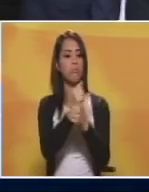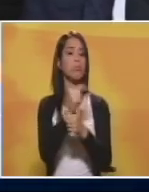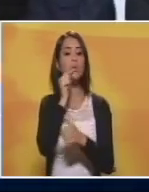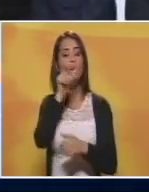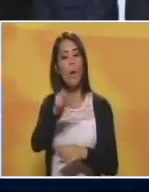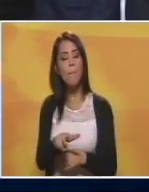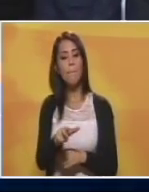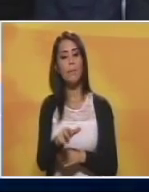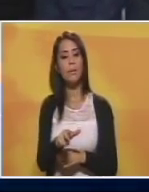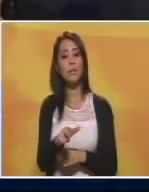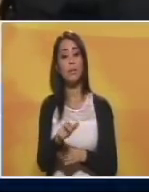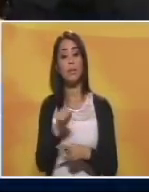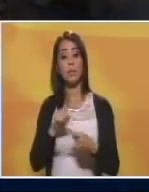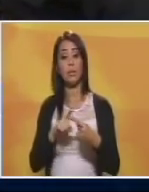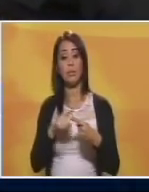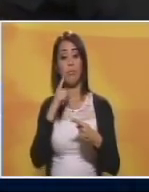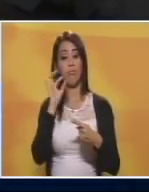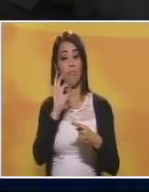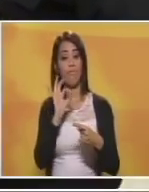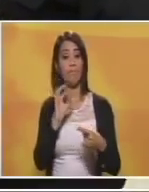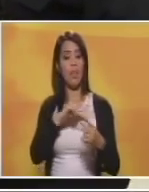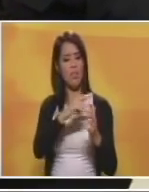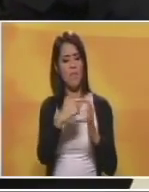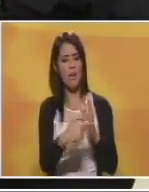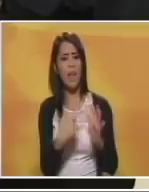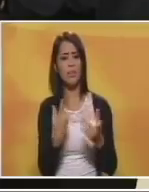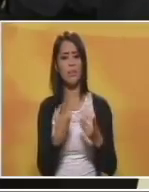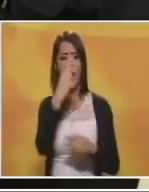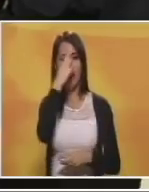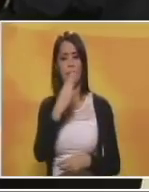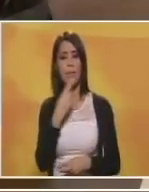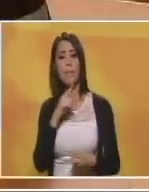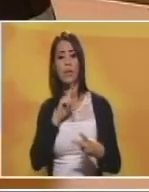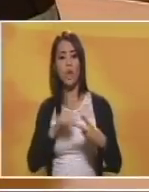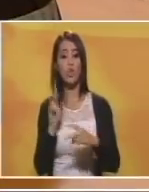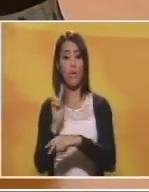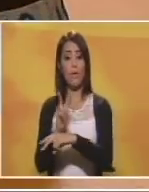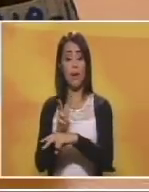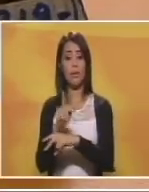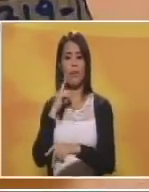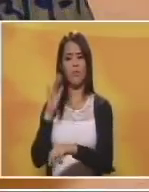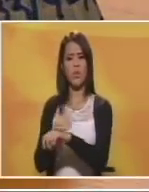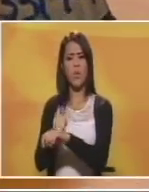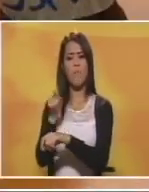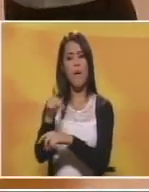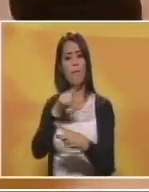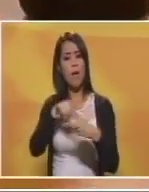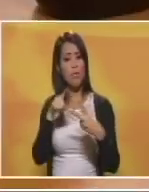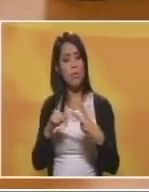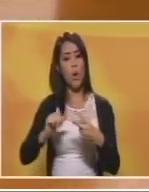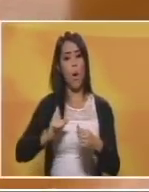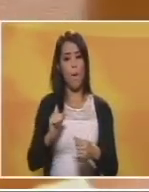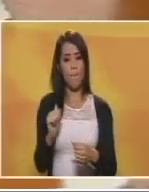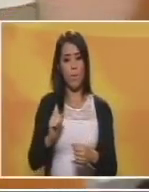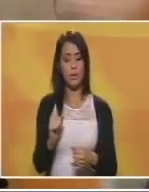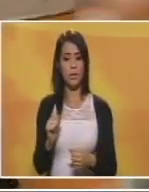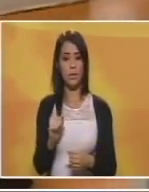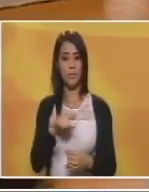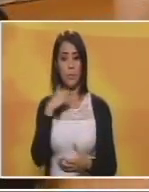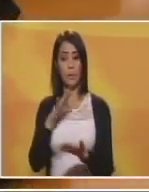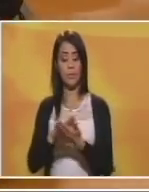alias El Gocho José, involucrado en distintos delitos en Antímano y en el estado Vargas, a quien se le acusa por la muerte de 2 funcionarios del 6CPC. Esto